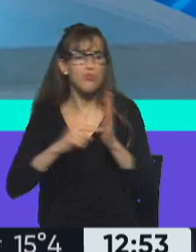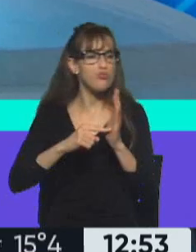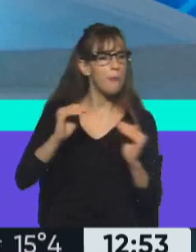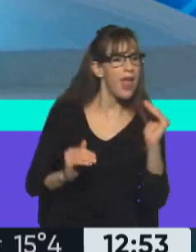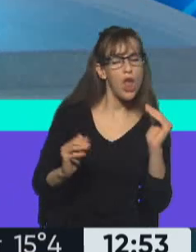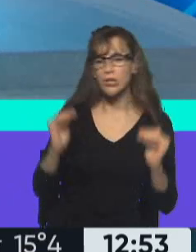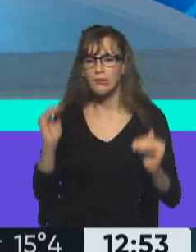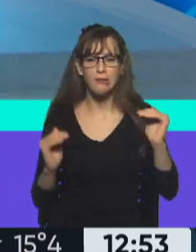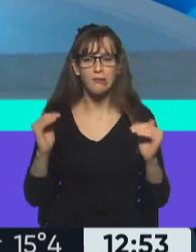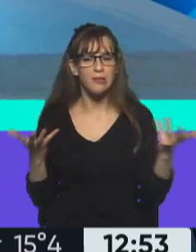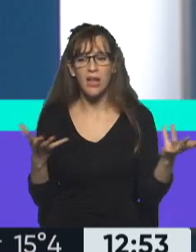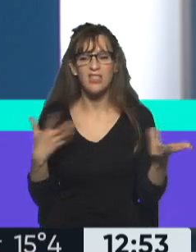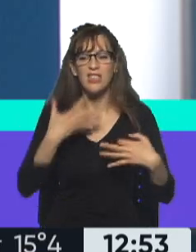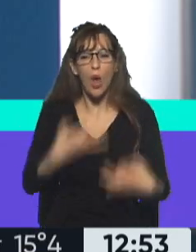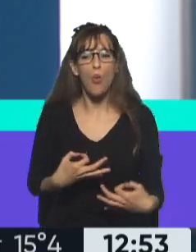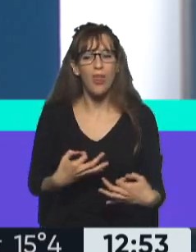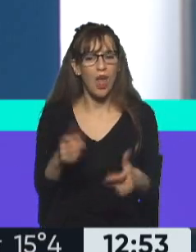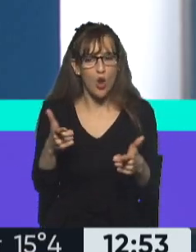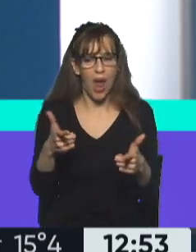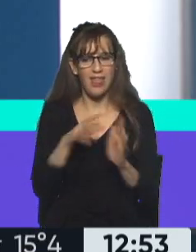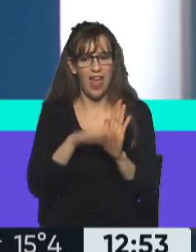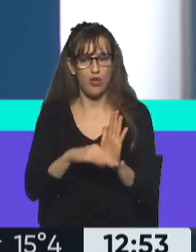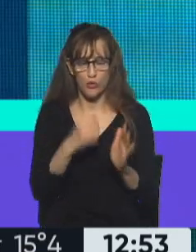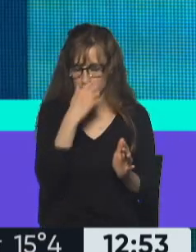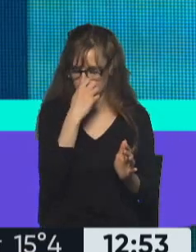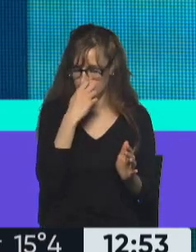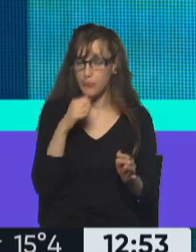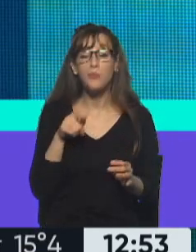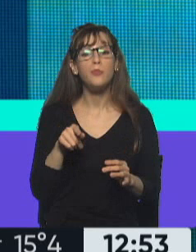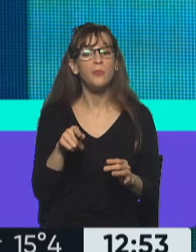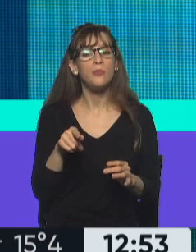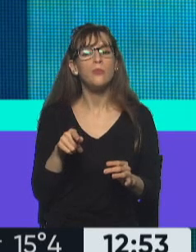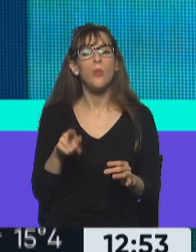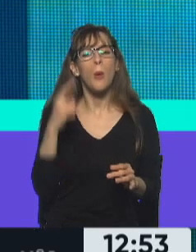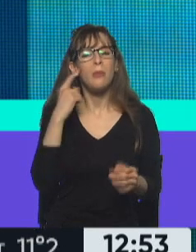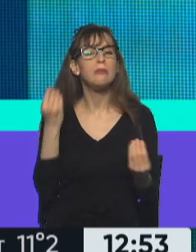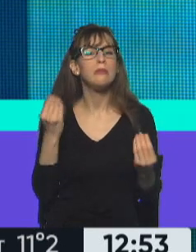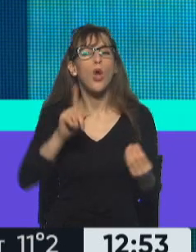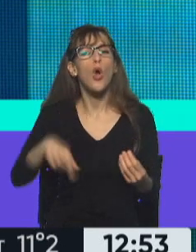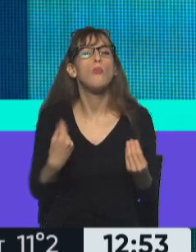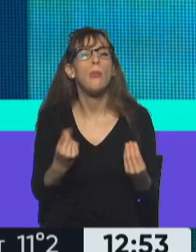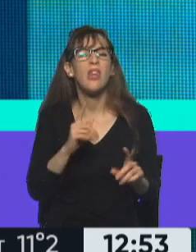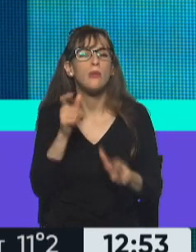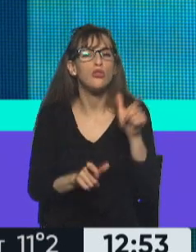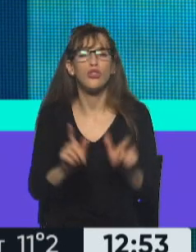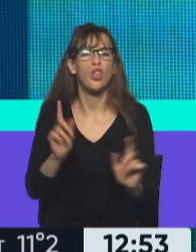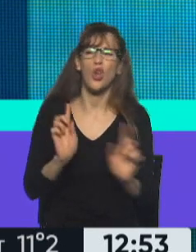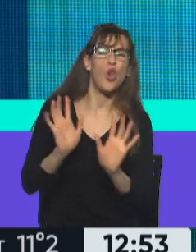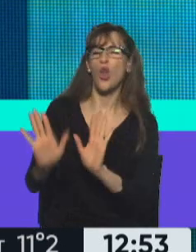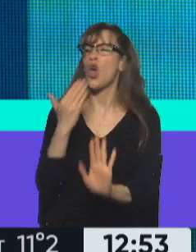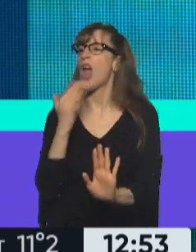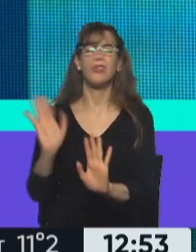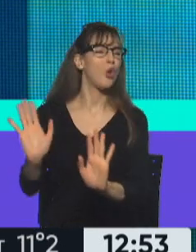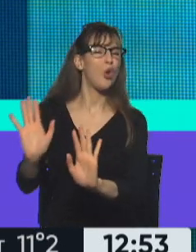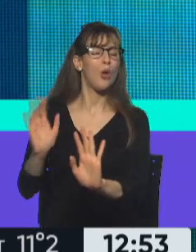estaba seguro de sus propios datos y el encontrar alguna explicación es esa negativa responda si hay un hartazgo con la ética y con la clase política hay un